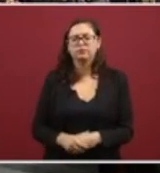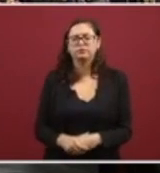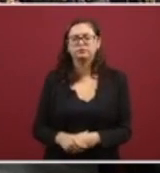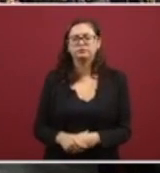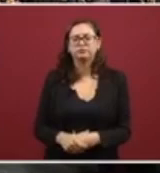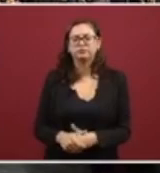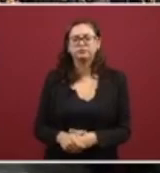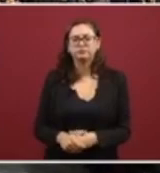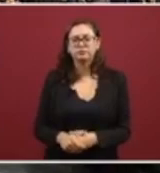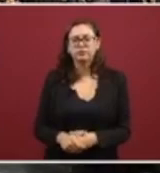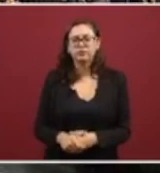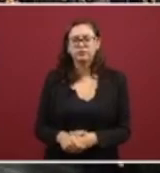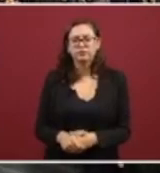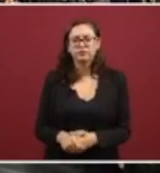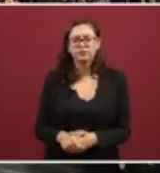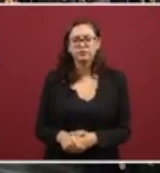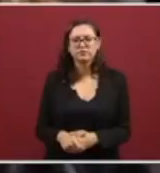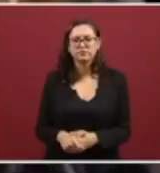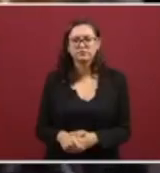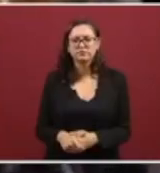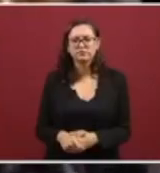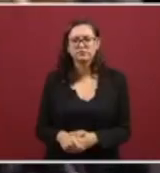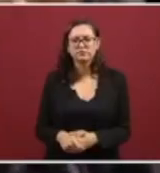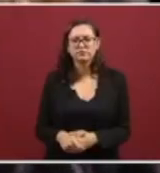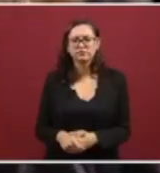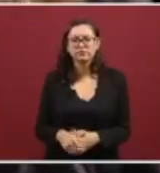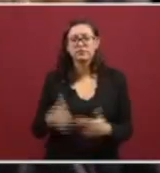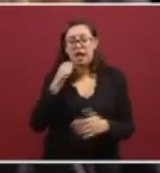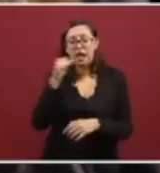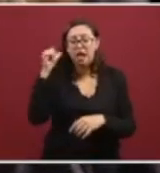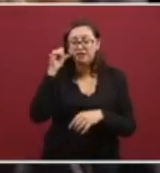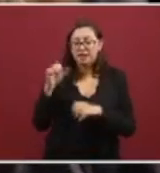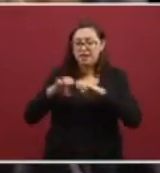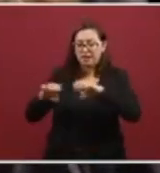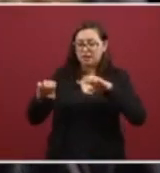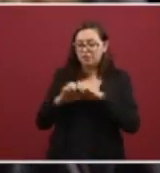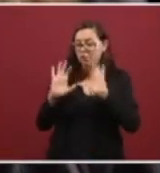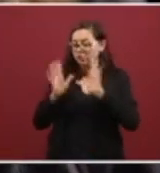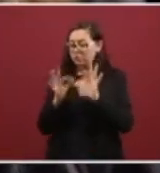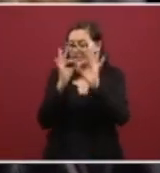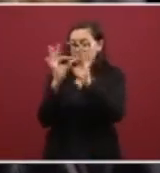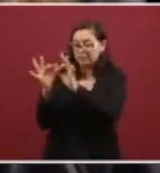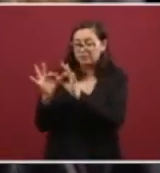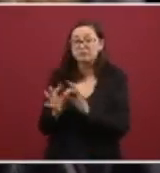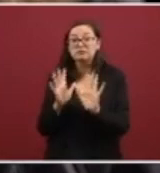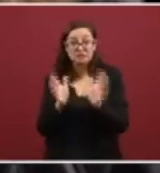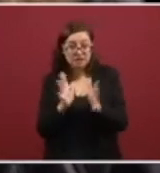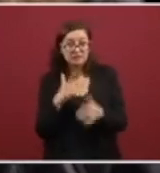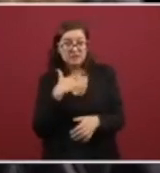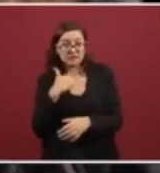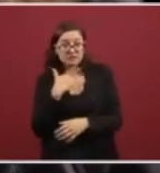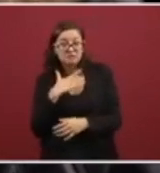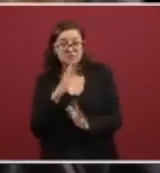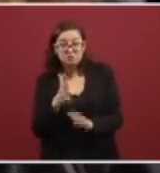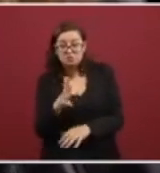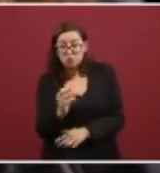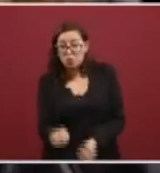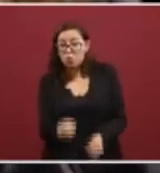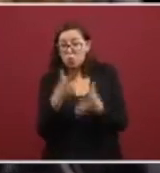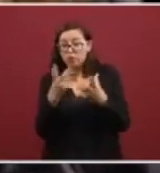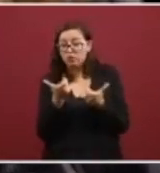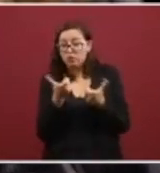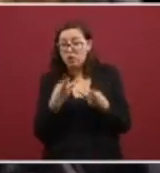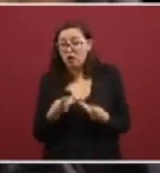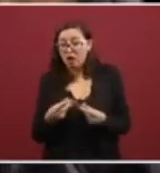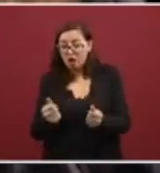ayer por parte de los integrantes del equipo, ¿ya se puede hacer una estimación de cuánto le va a costar al gobierno mexicano